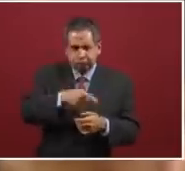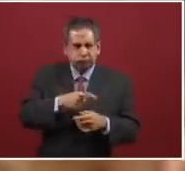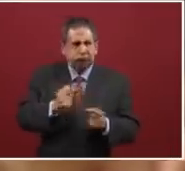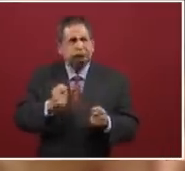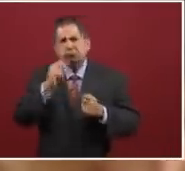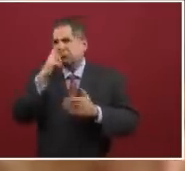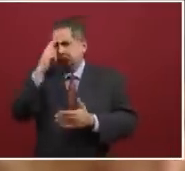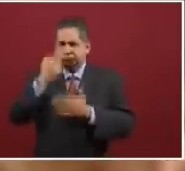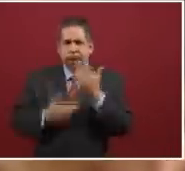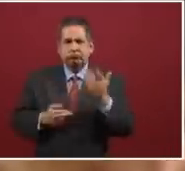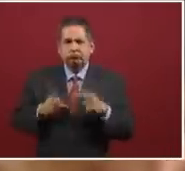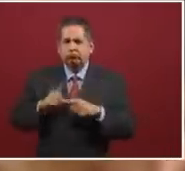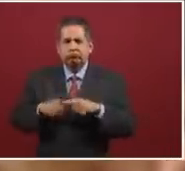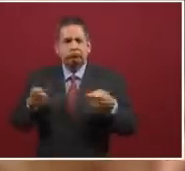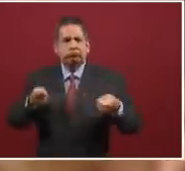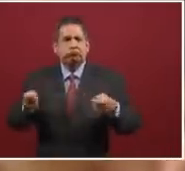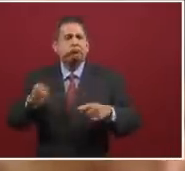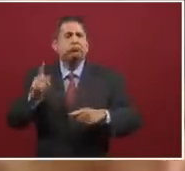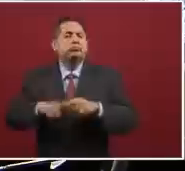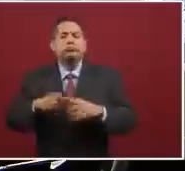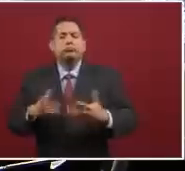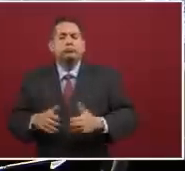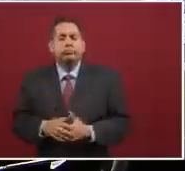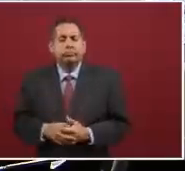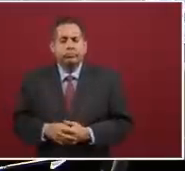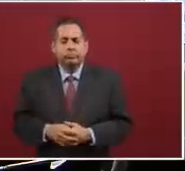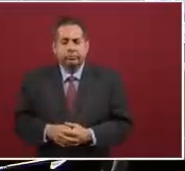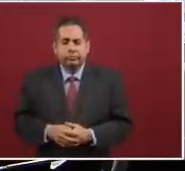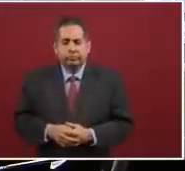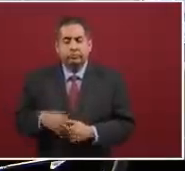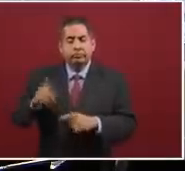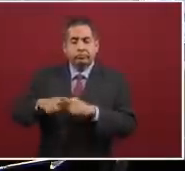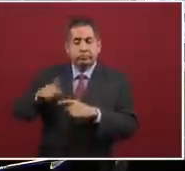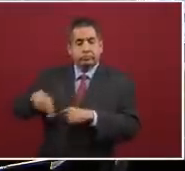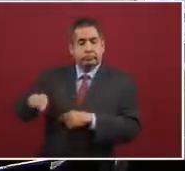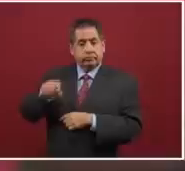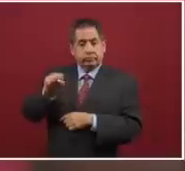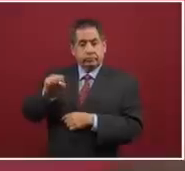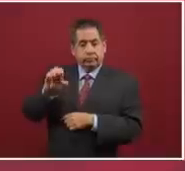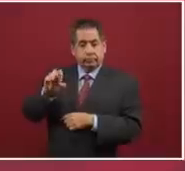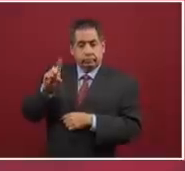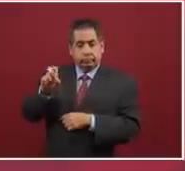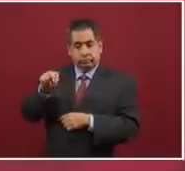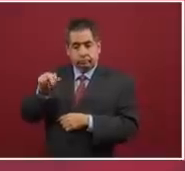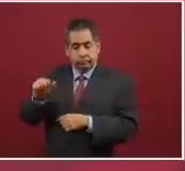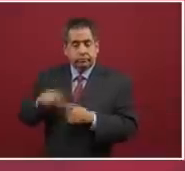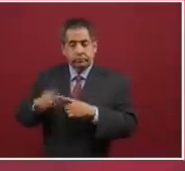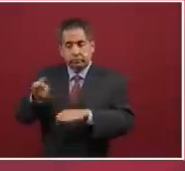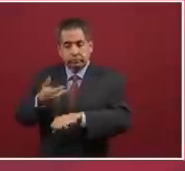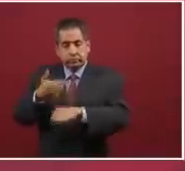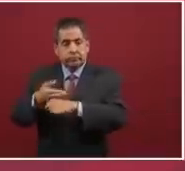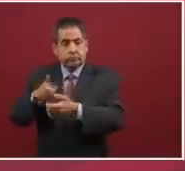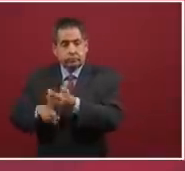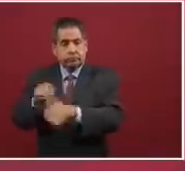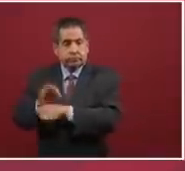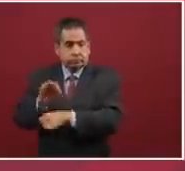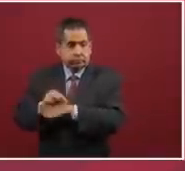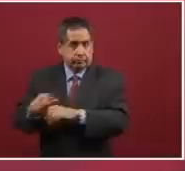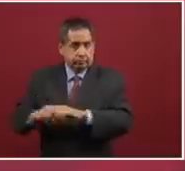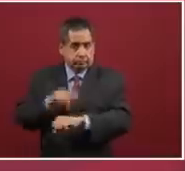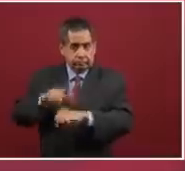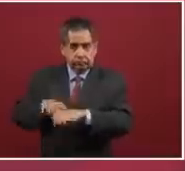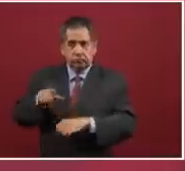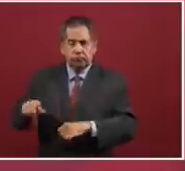de irregularidades, si es que no tienen la orden? La Secretaría de la Defensa, el secretario de la Defensa es